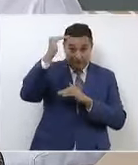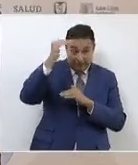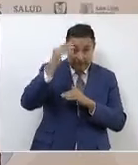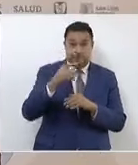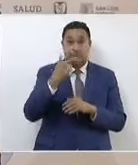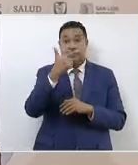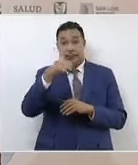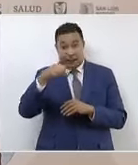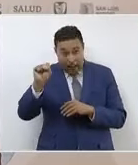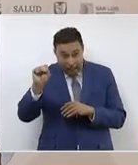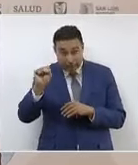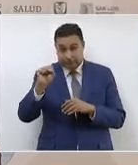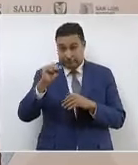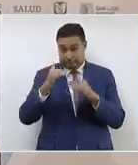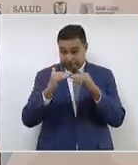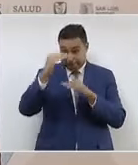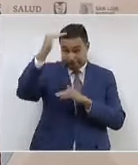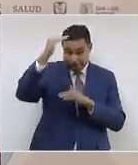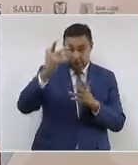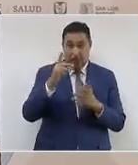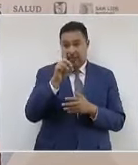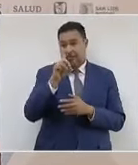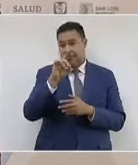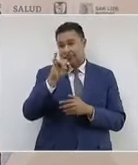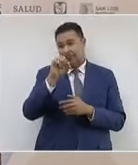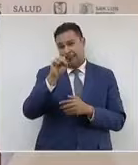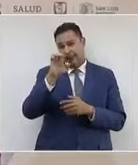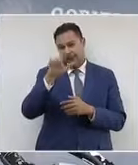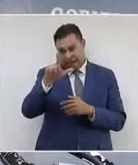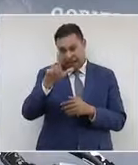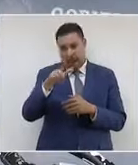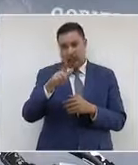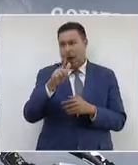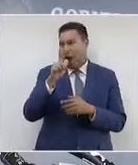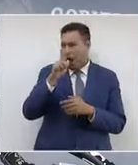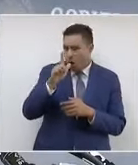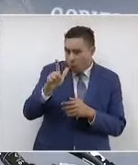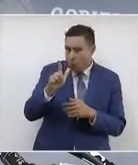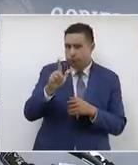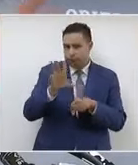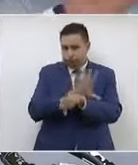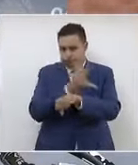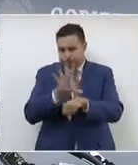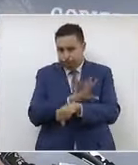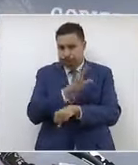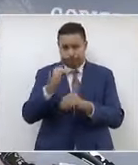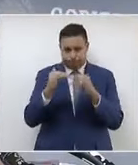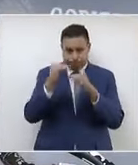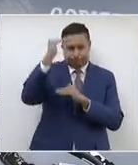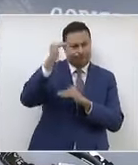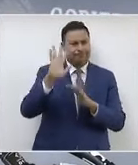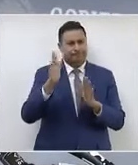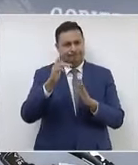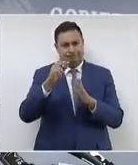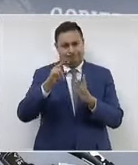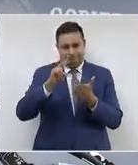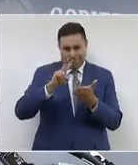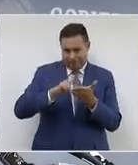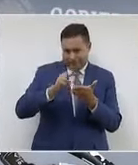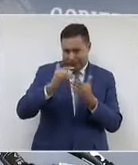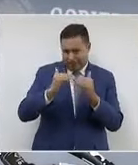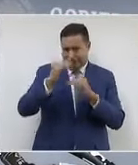gas, ni del diésel, ni de la luz, y así va a seguir, y tenemos